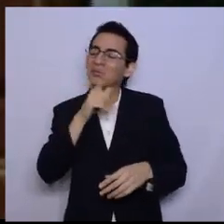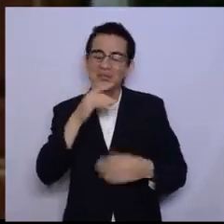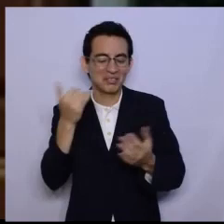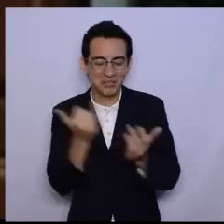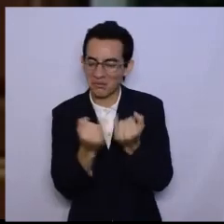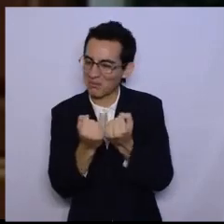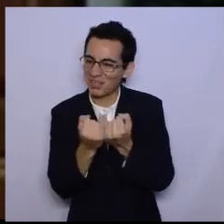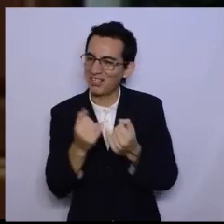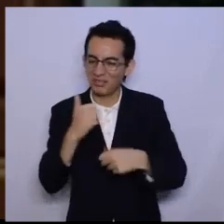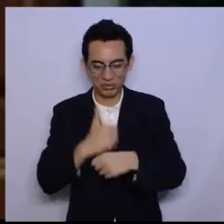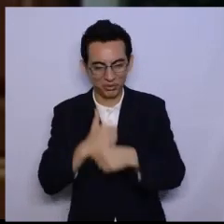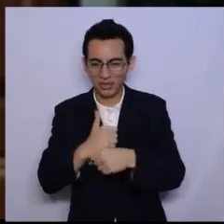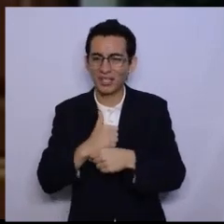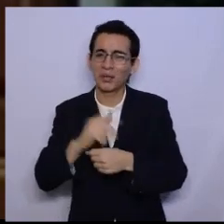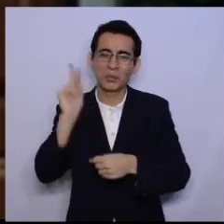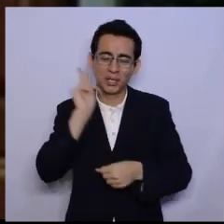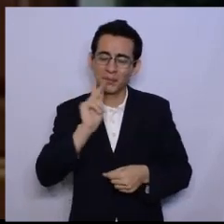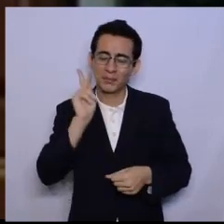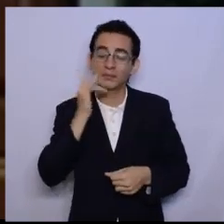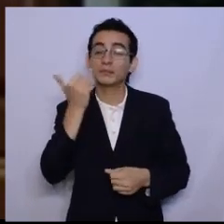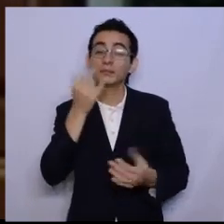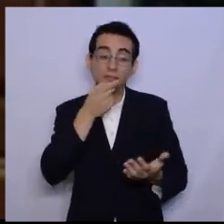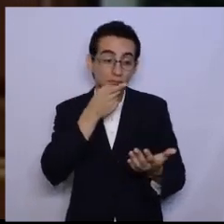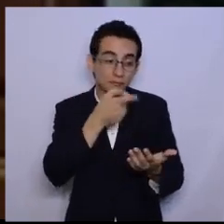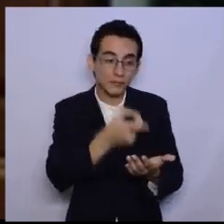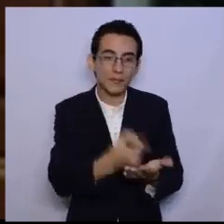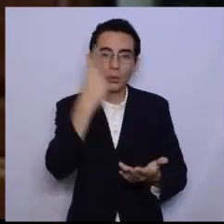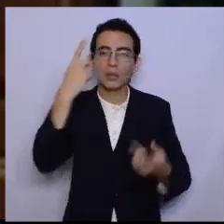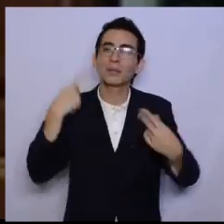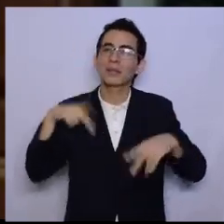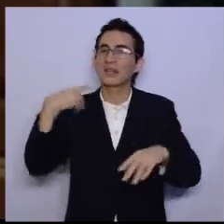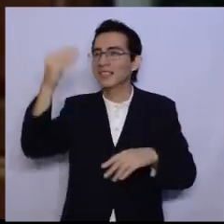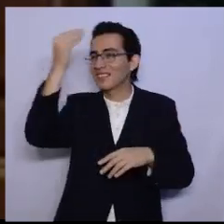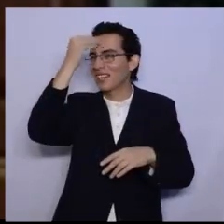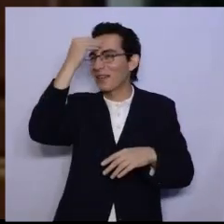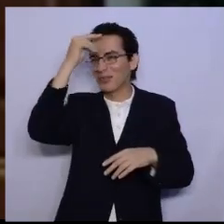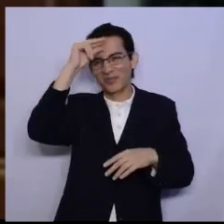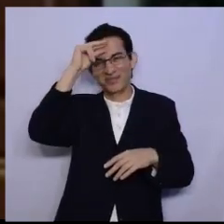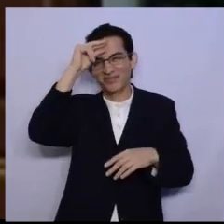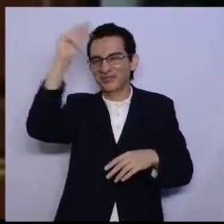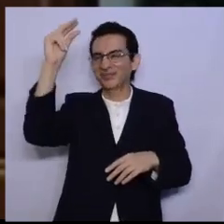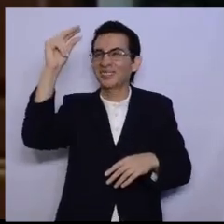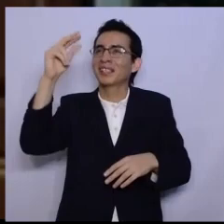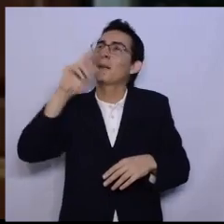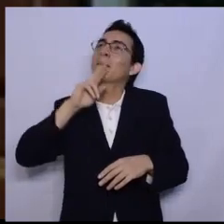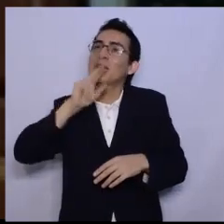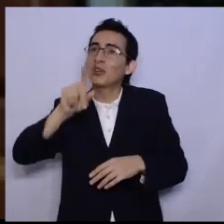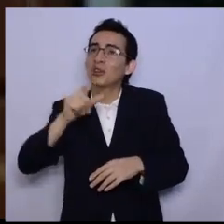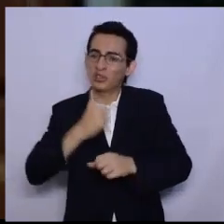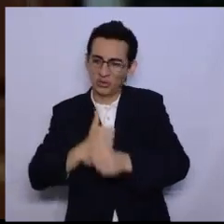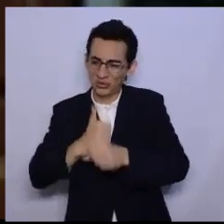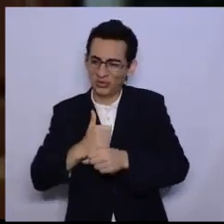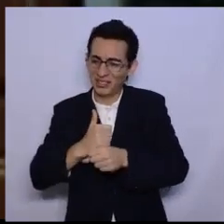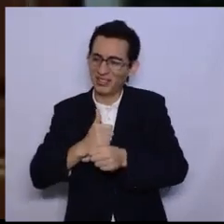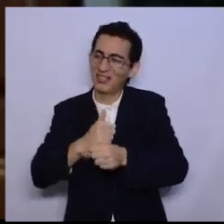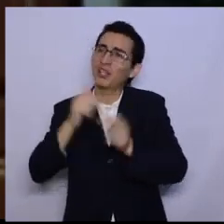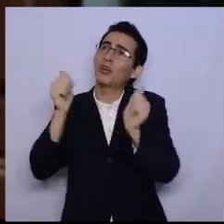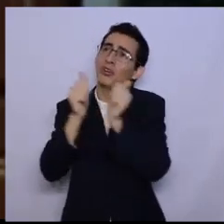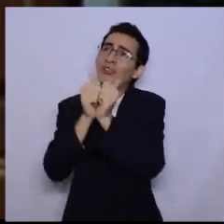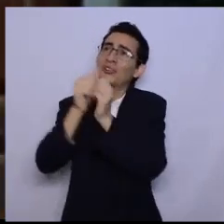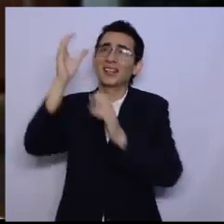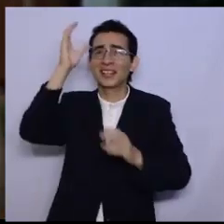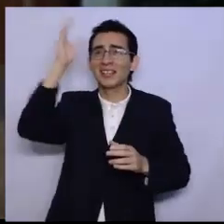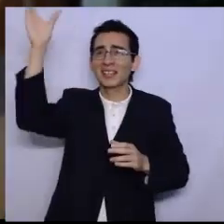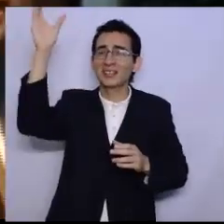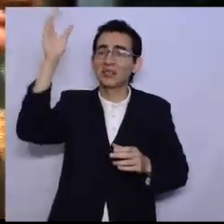sufrir. Y como dijo un sabio cristiano, es mejor sufrir con Cristo que sin Cristo. Porque con Cristo